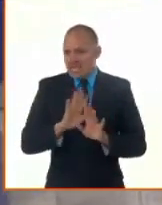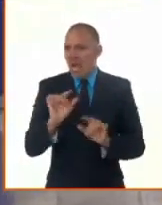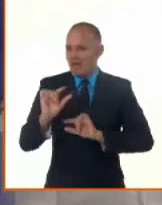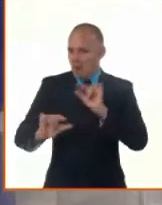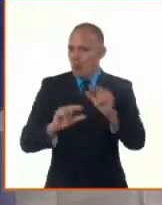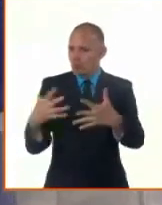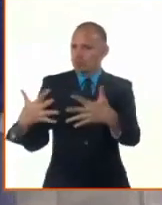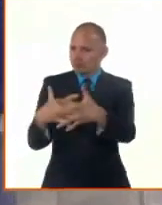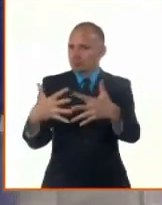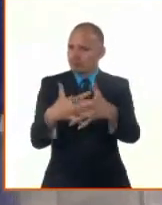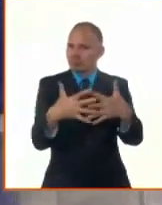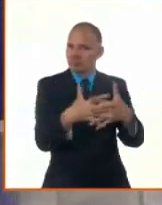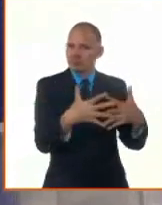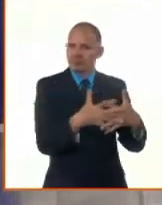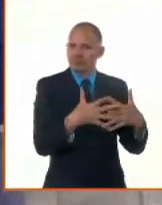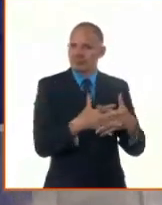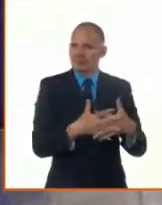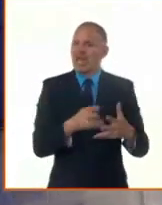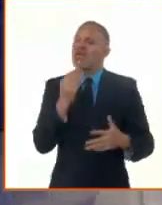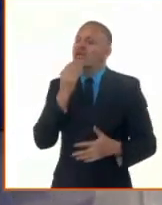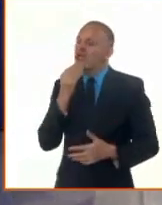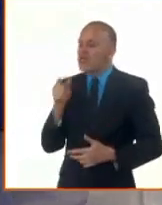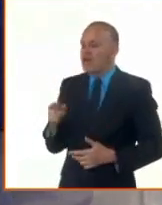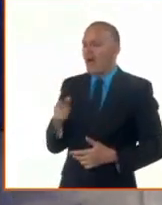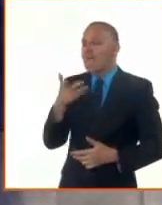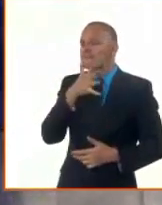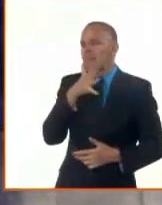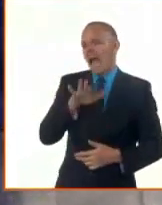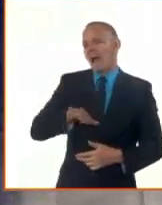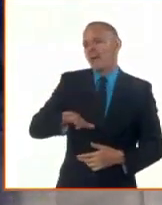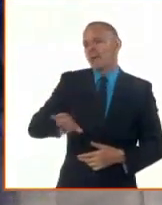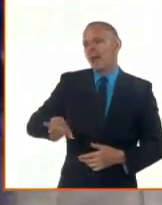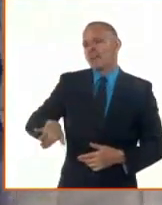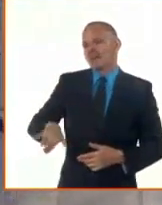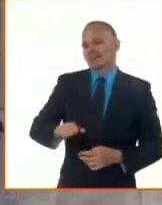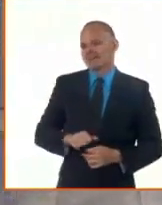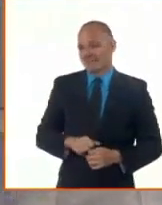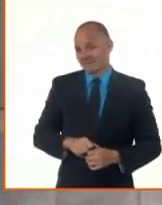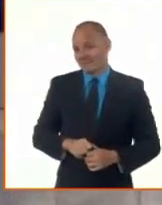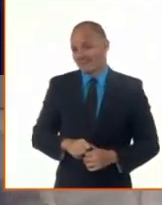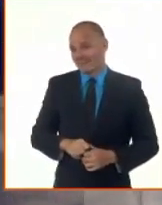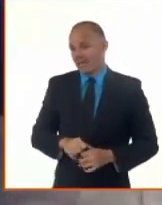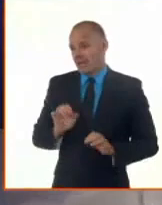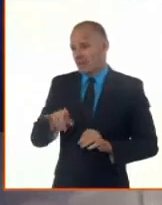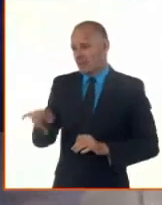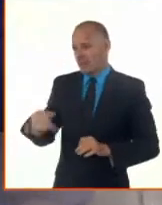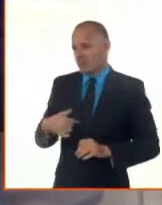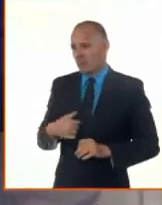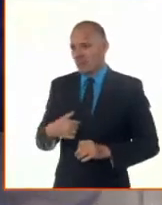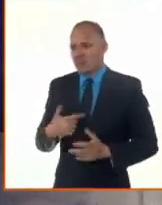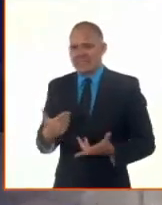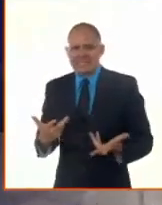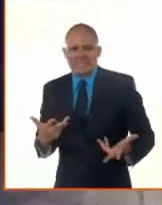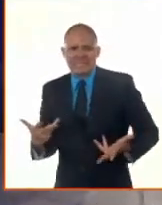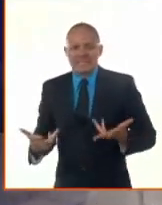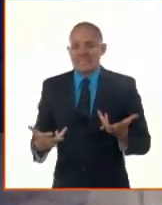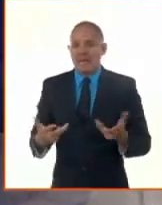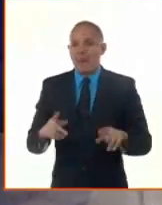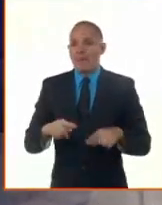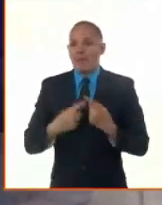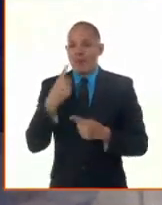y entonces Israel un poco sé que ha sorprendido vamos a decir por esta reacción desde tres